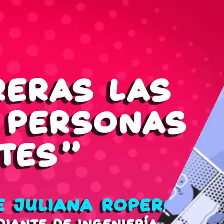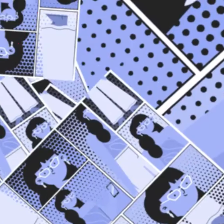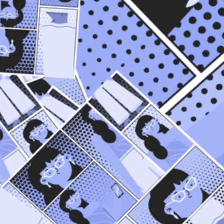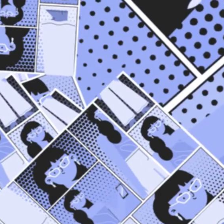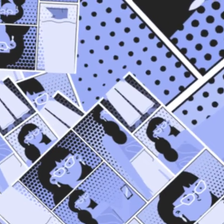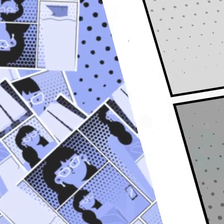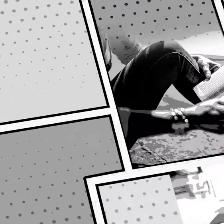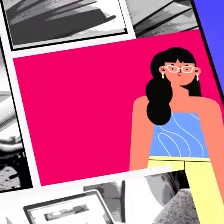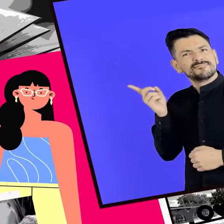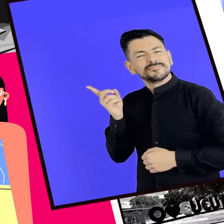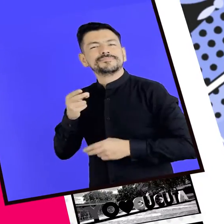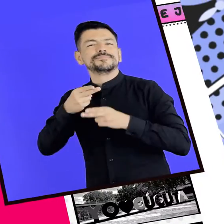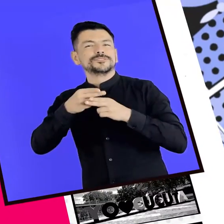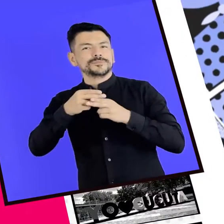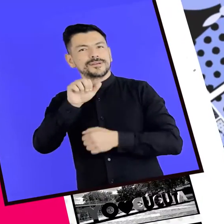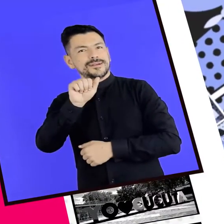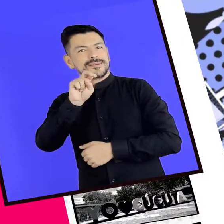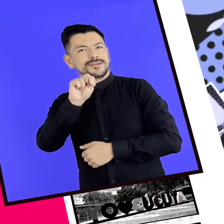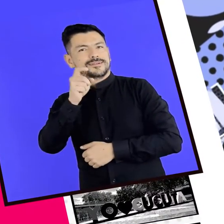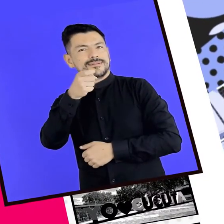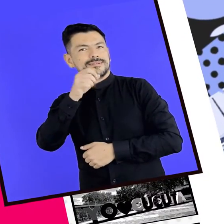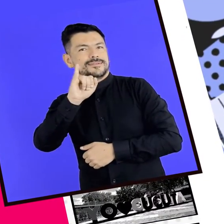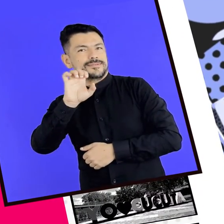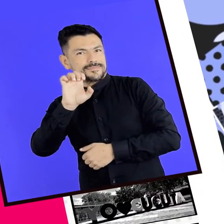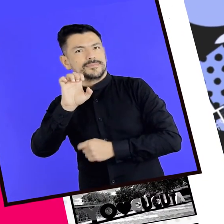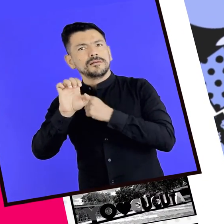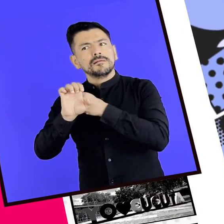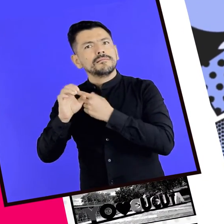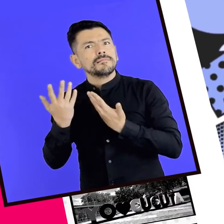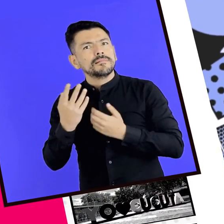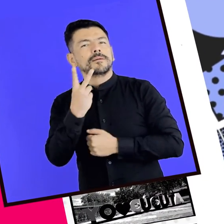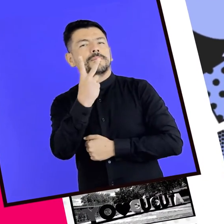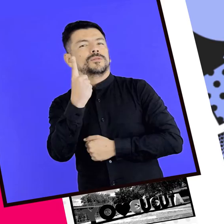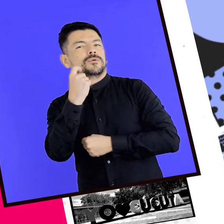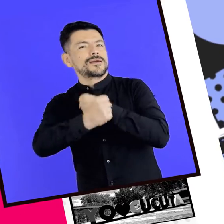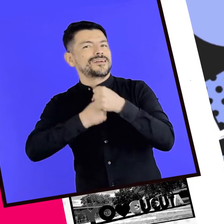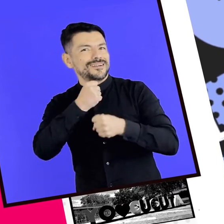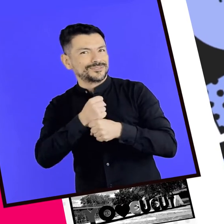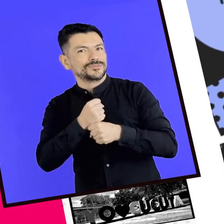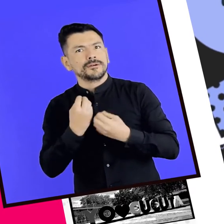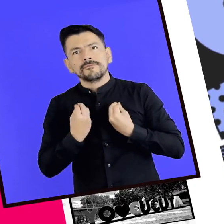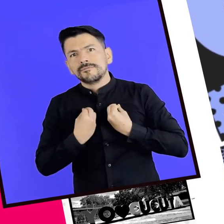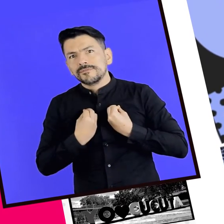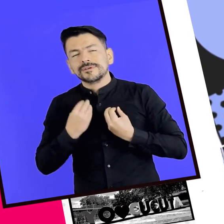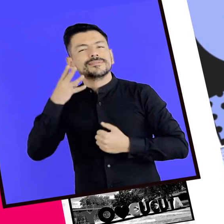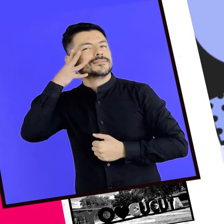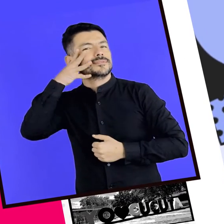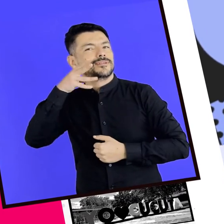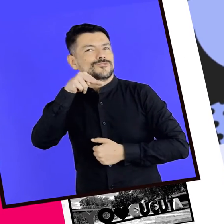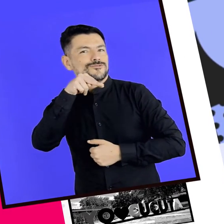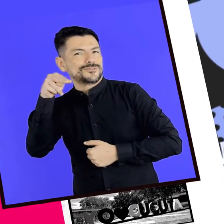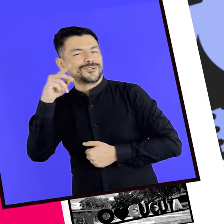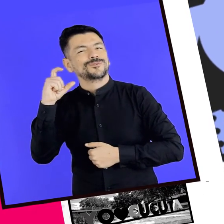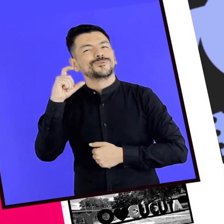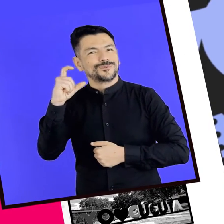Ella es Angie Juliana, tiene 21 años y vive en Cúcuta, norte de Santander. Le gusta